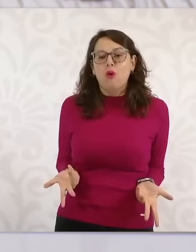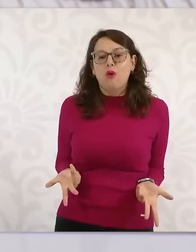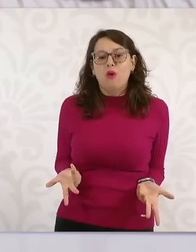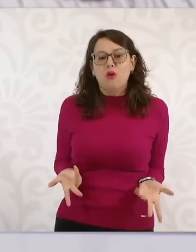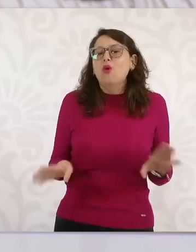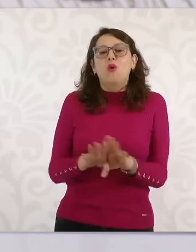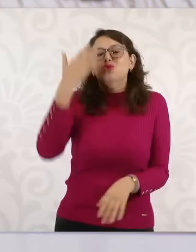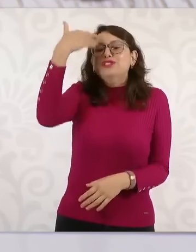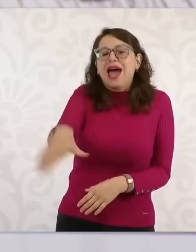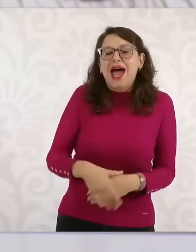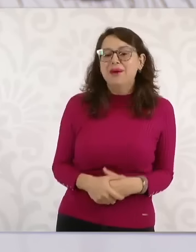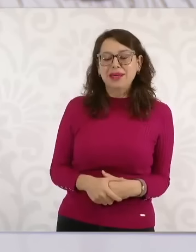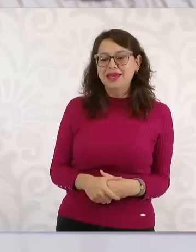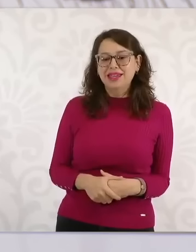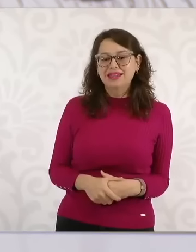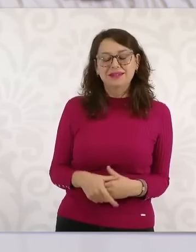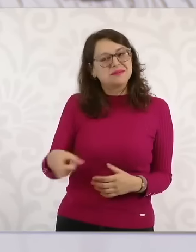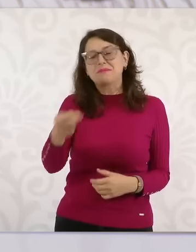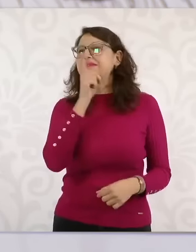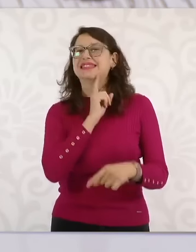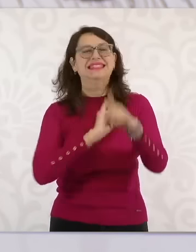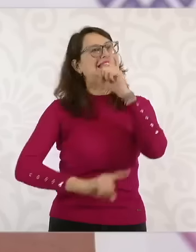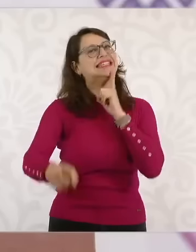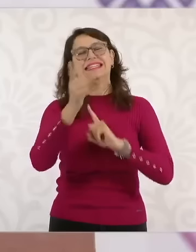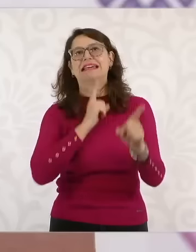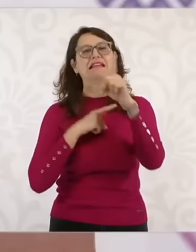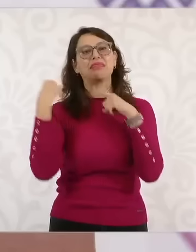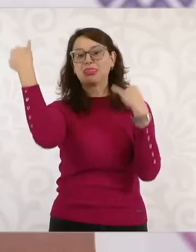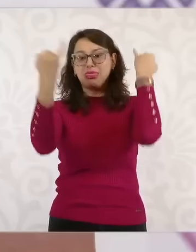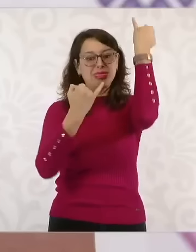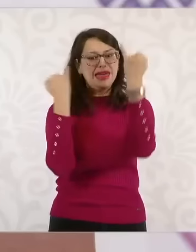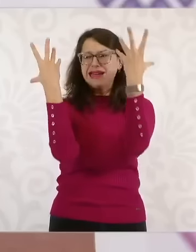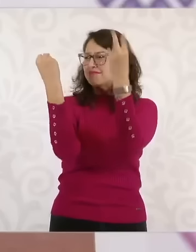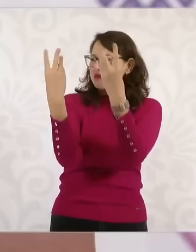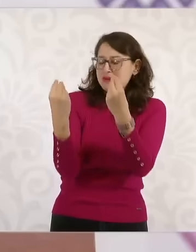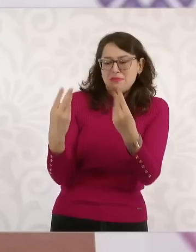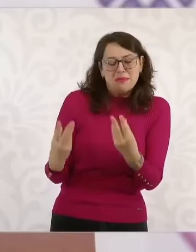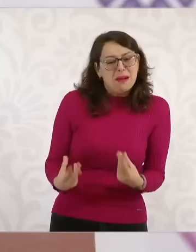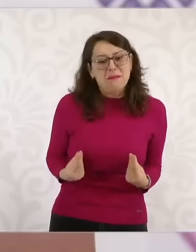¿Cómo, o sea, de dónde sacan tanta mentira? Tanta mentira.